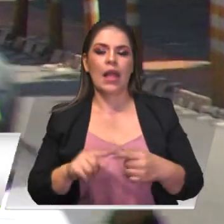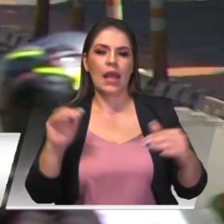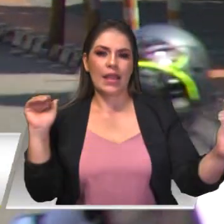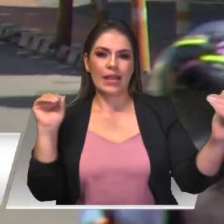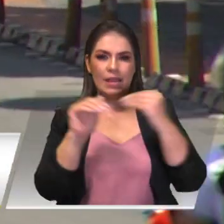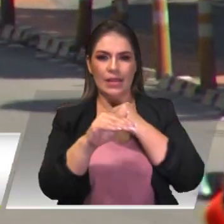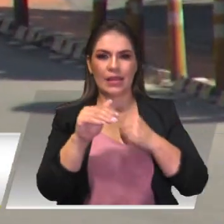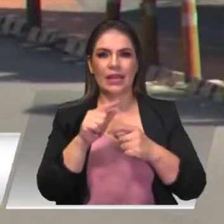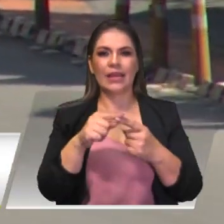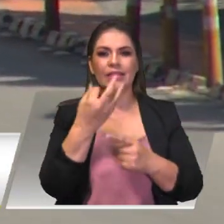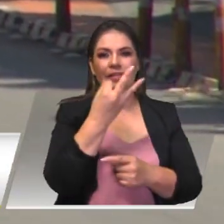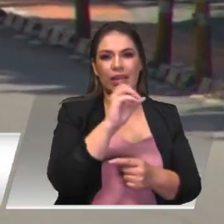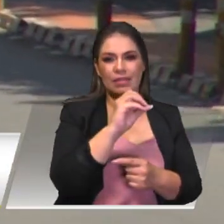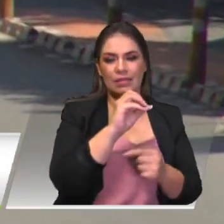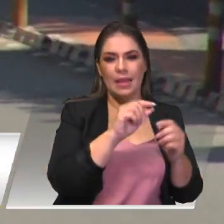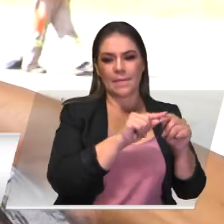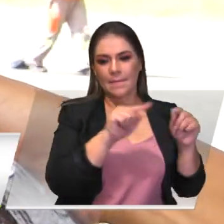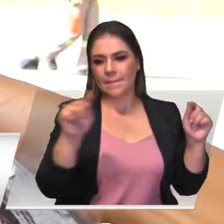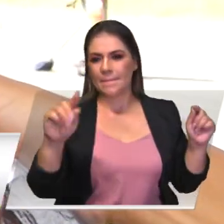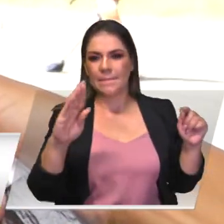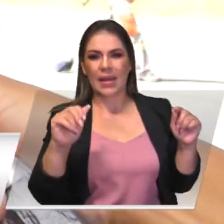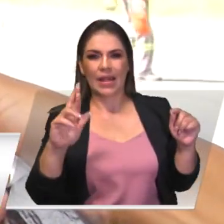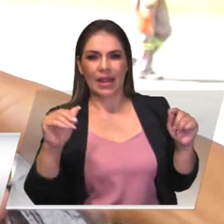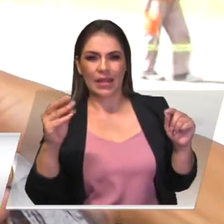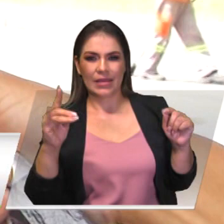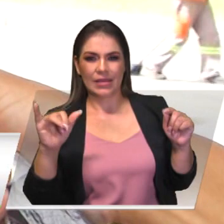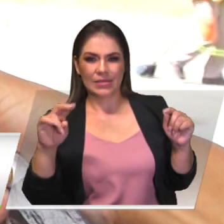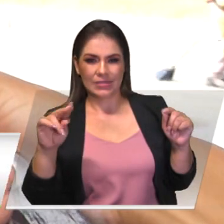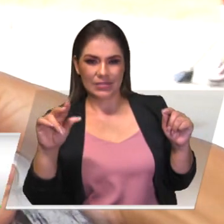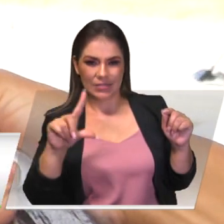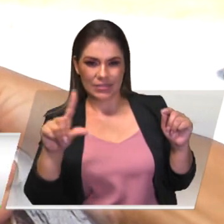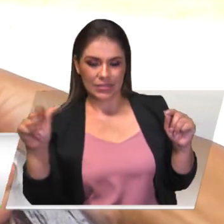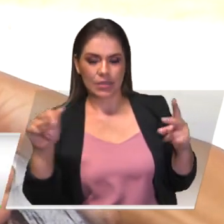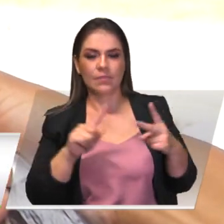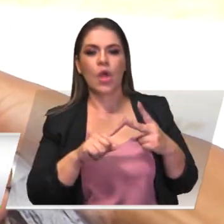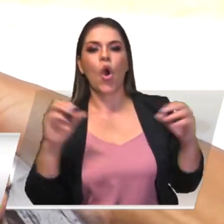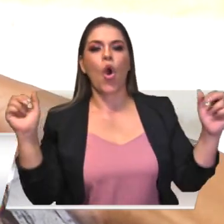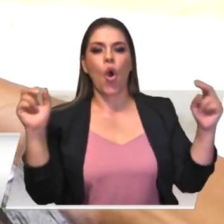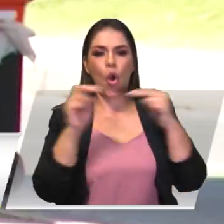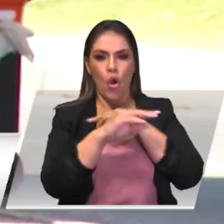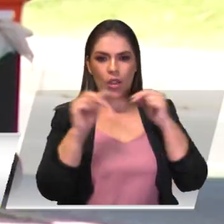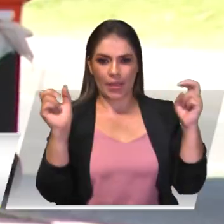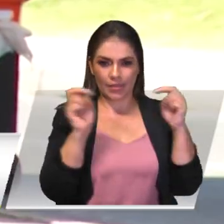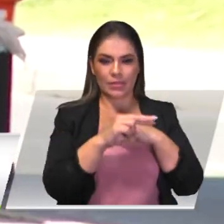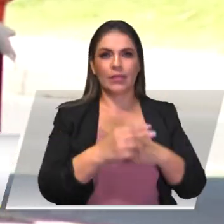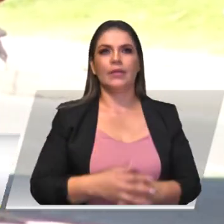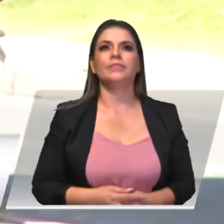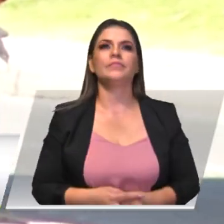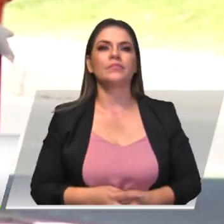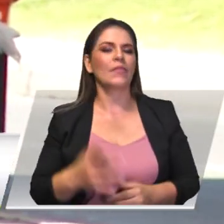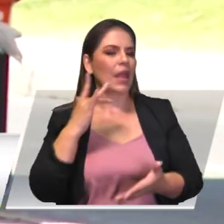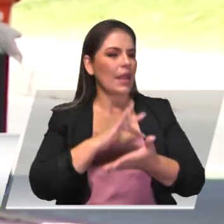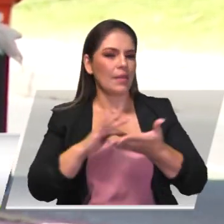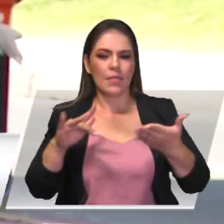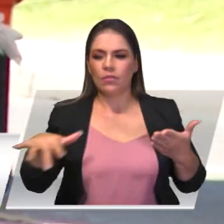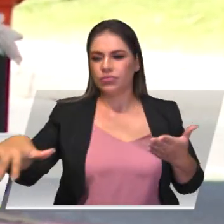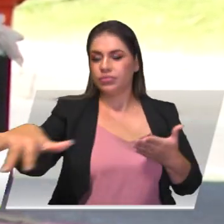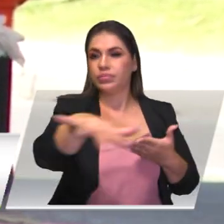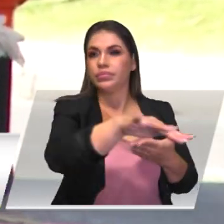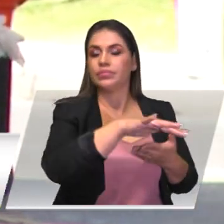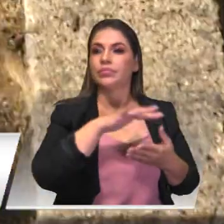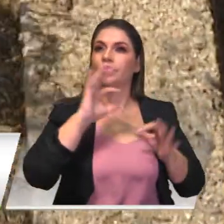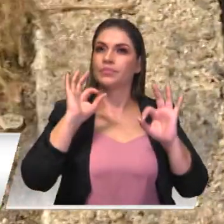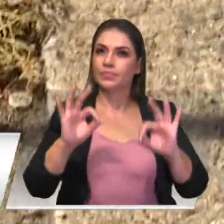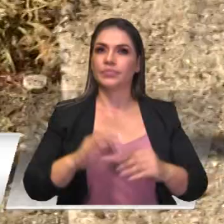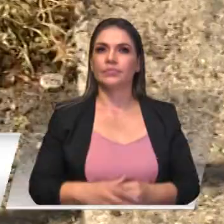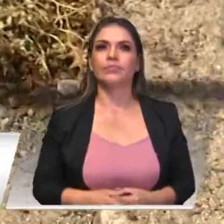la 30 y Barranquilla, la avenida oriental, toda la línea del ferrocarril entre Barranquilla y la 30. La idea es que la ciudad luzca y reluzca